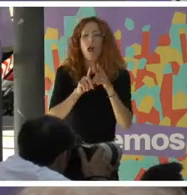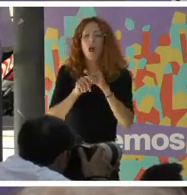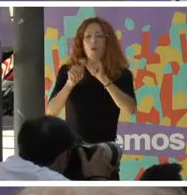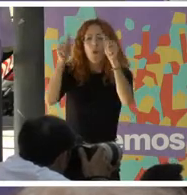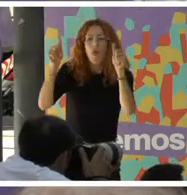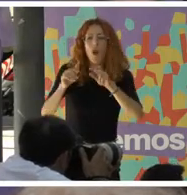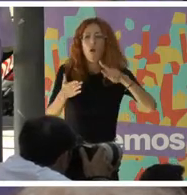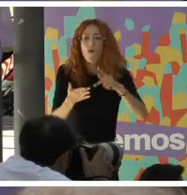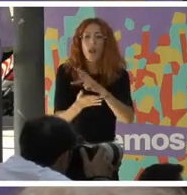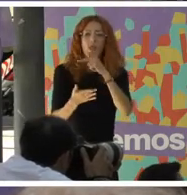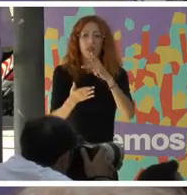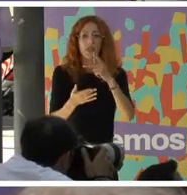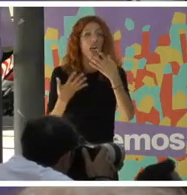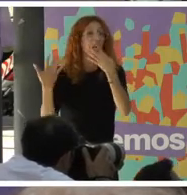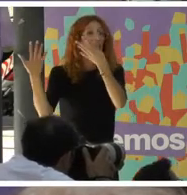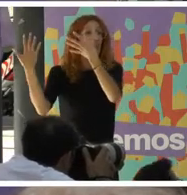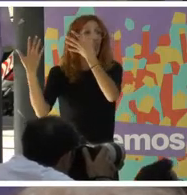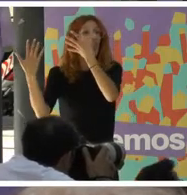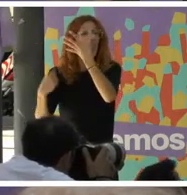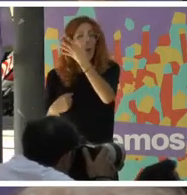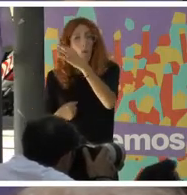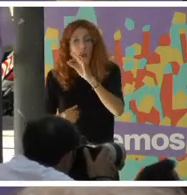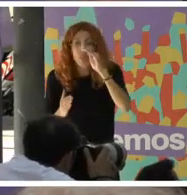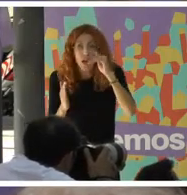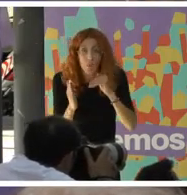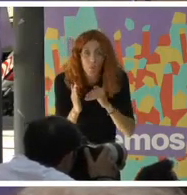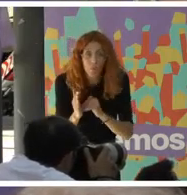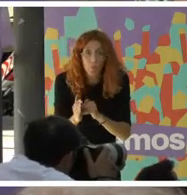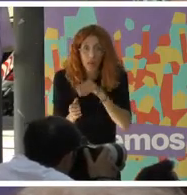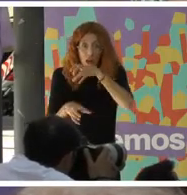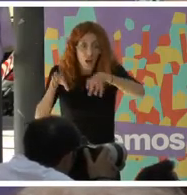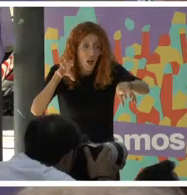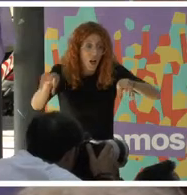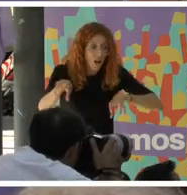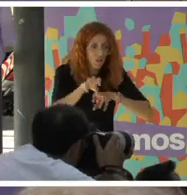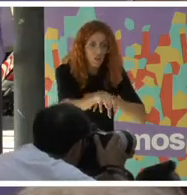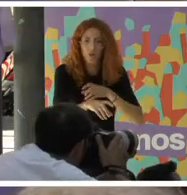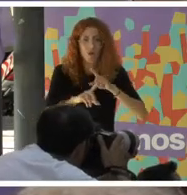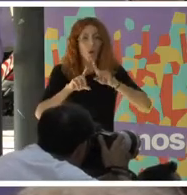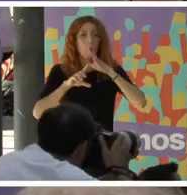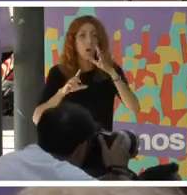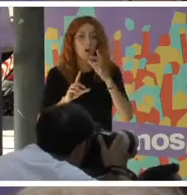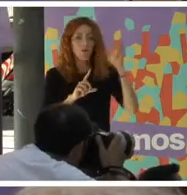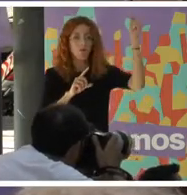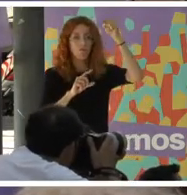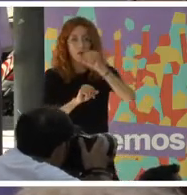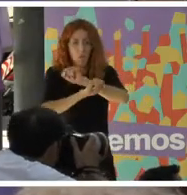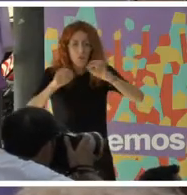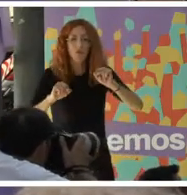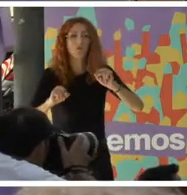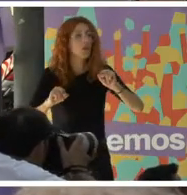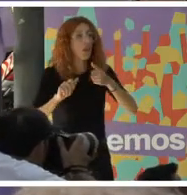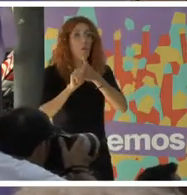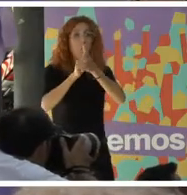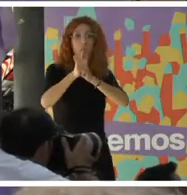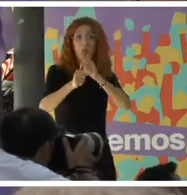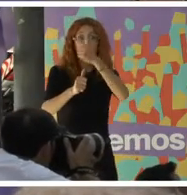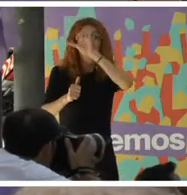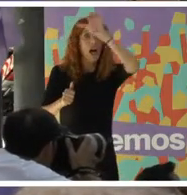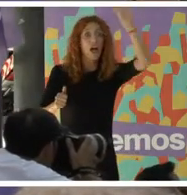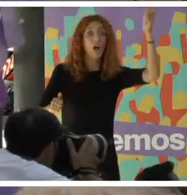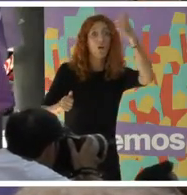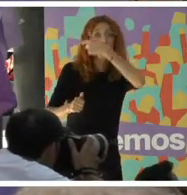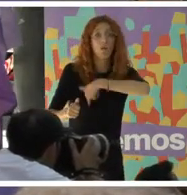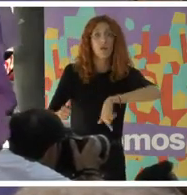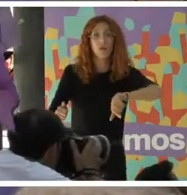de 50.000 refugios antiaéreos en todo el país. Ese es el modelo que tienen que seguir el resto de países europeos ahora